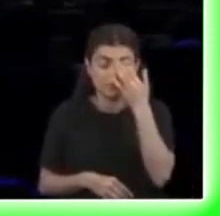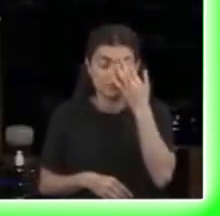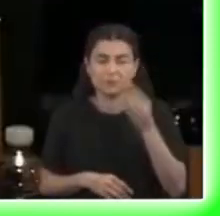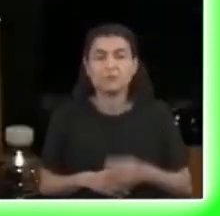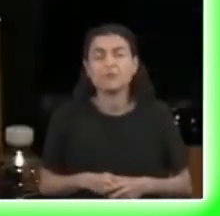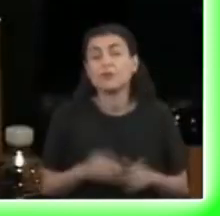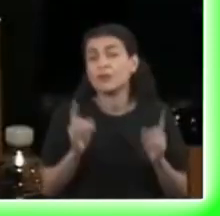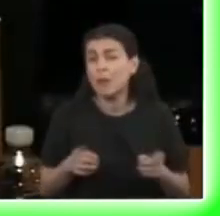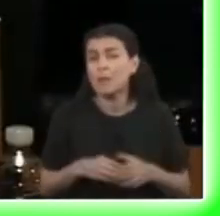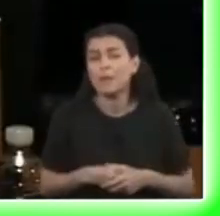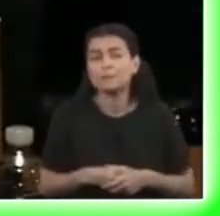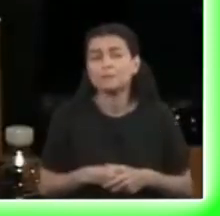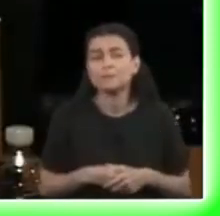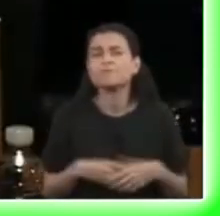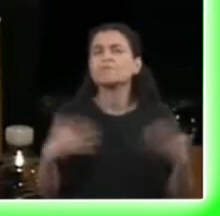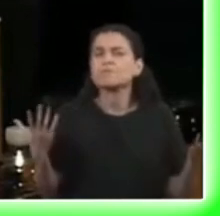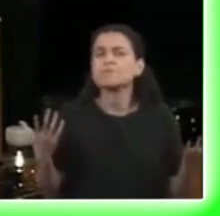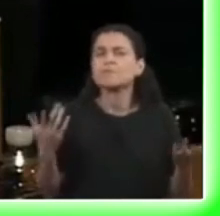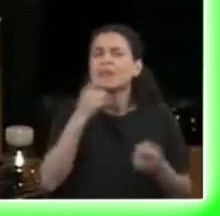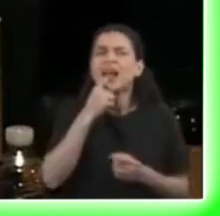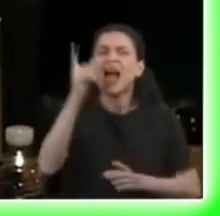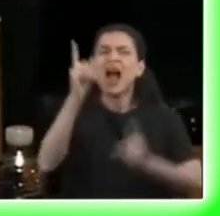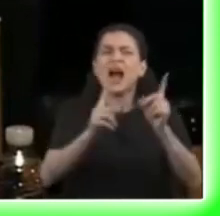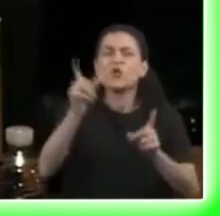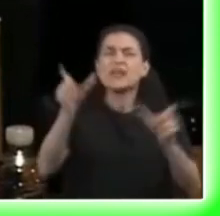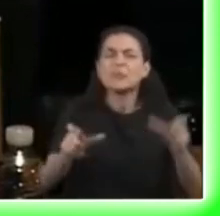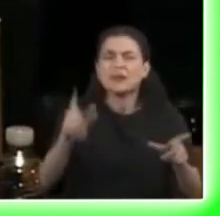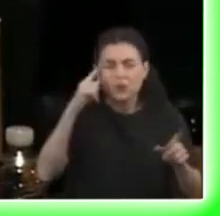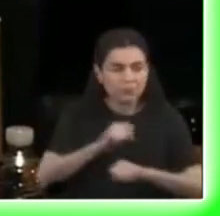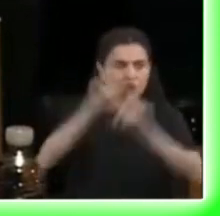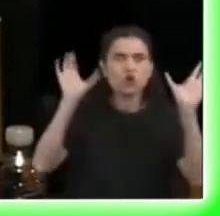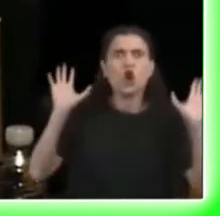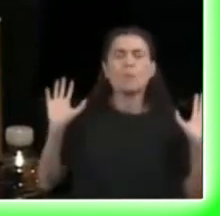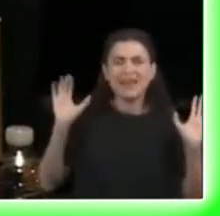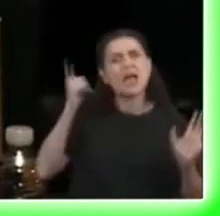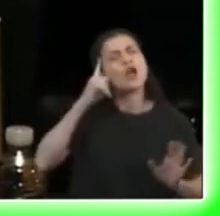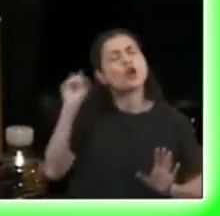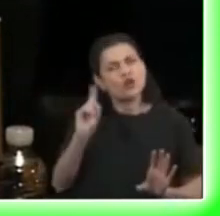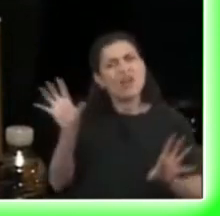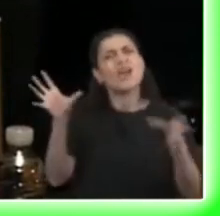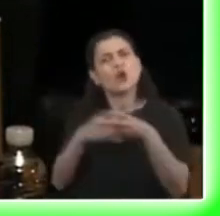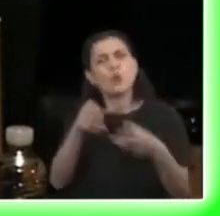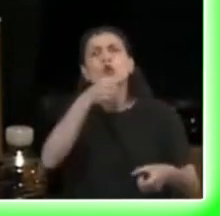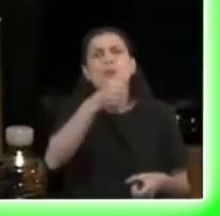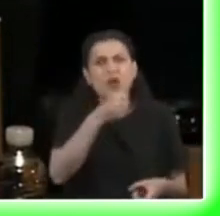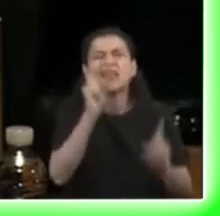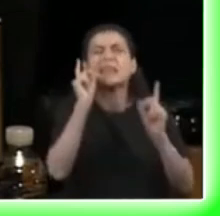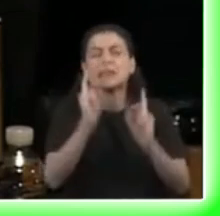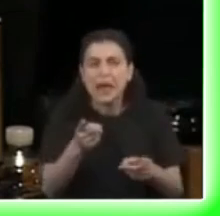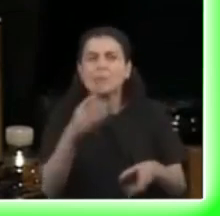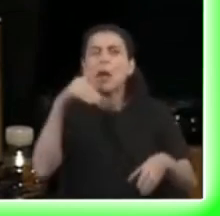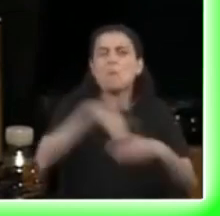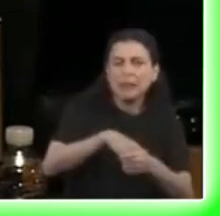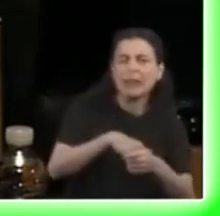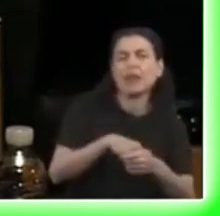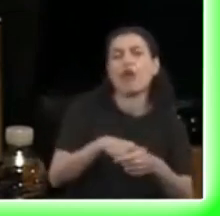Es más, y si algún caído del catre todavía le sorprende que tantos periodistas, que son los supuestos paladines de la libertad de